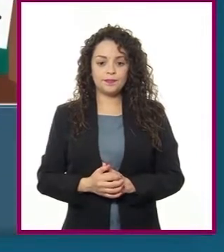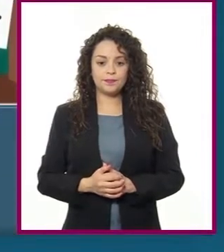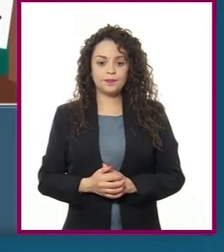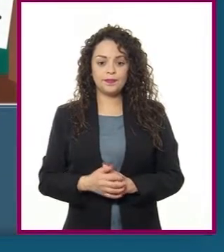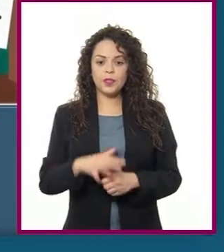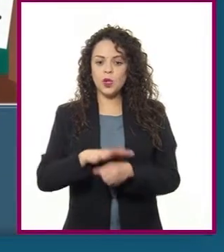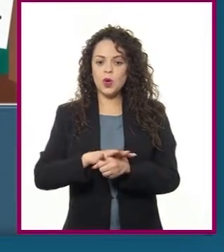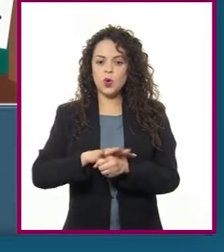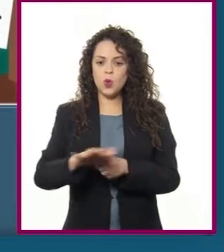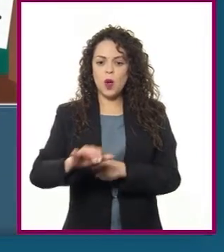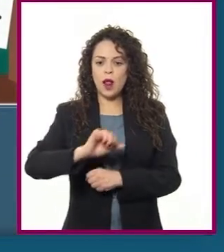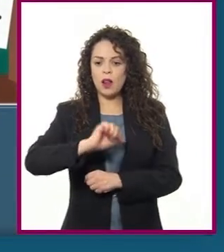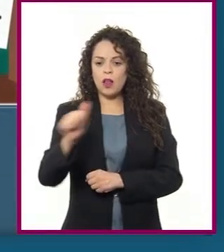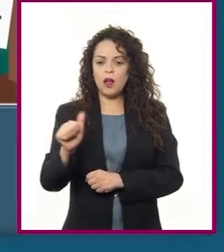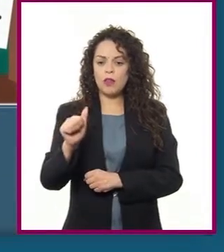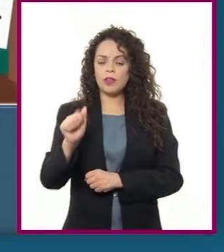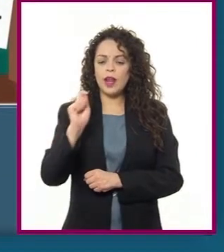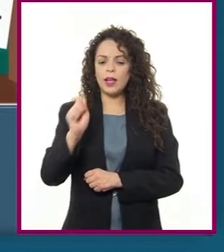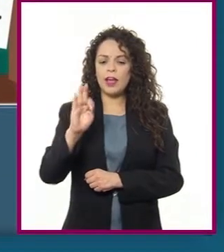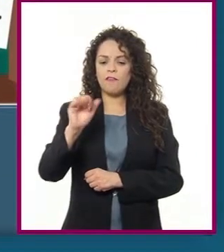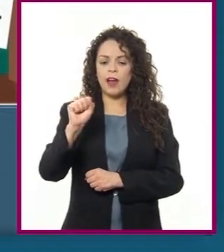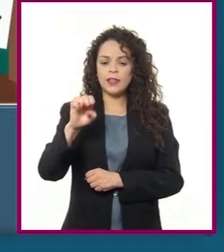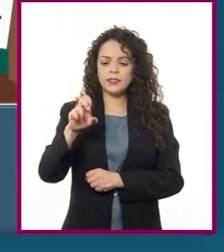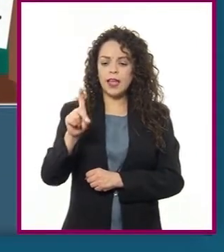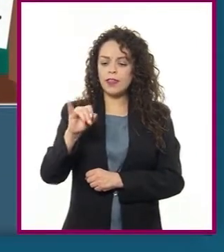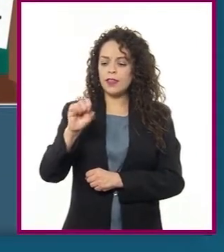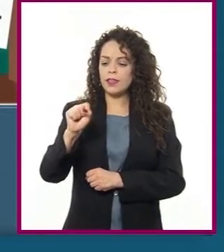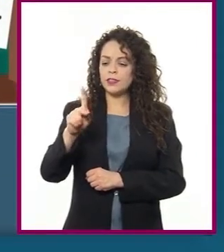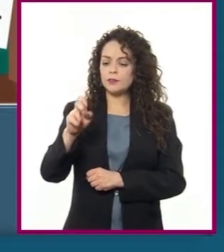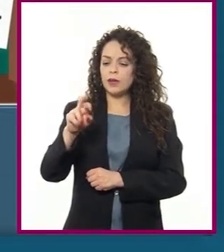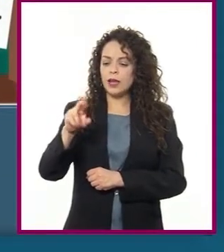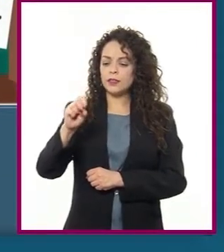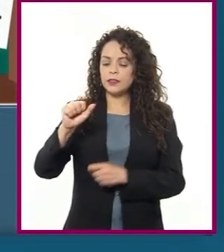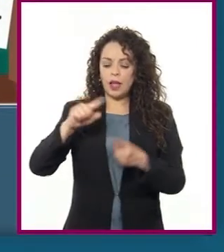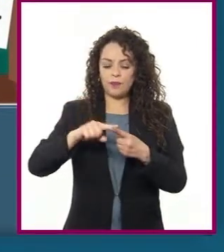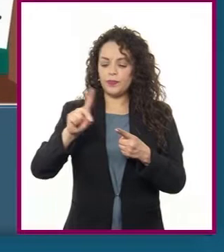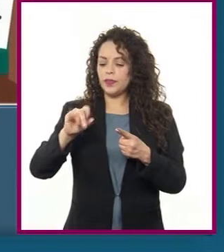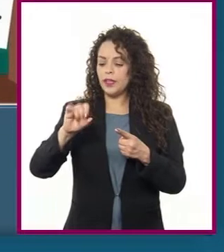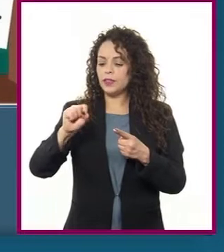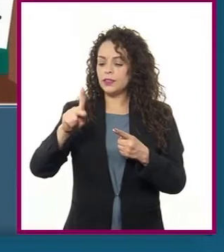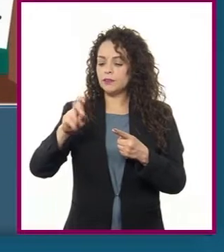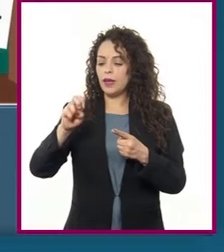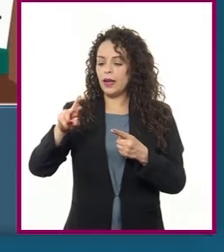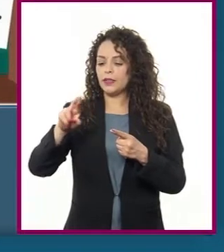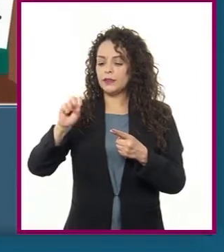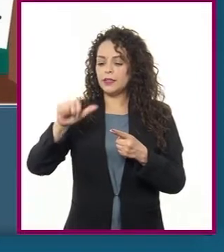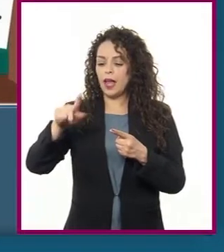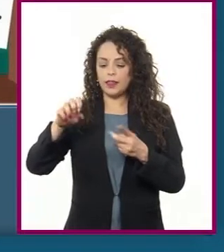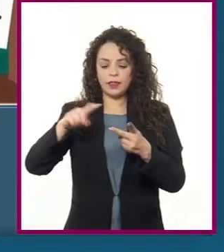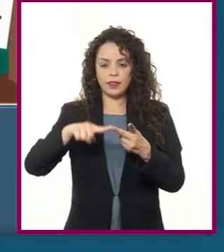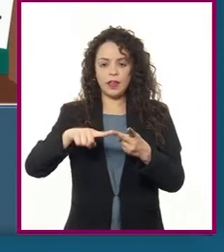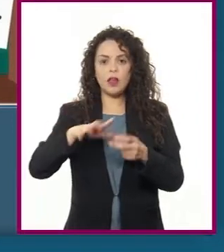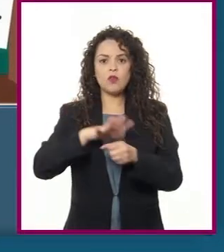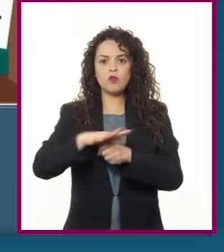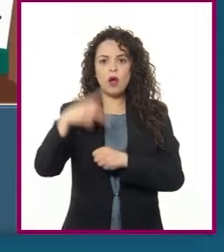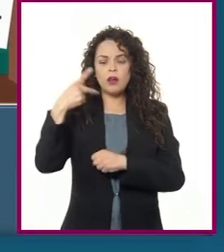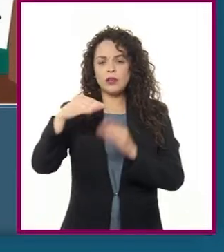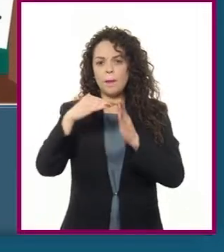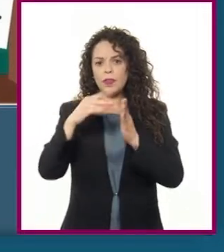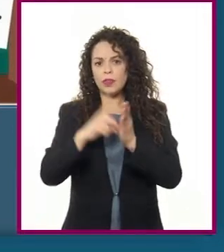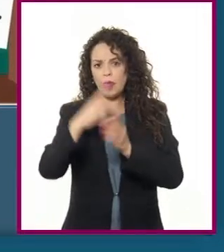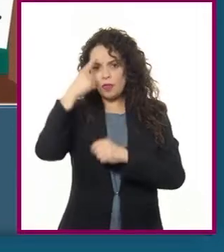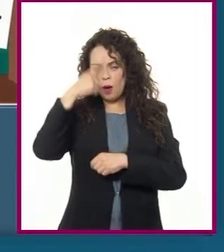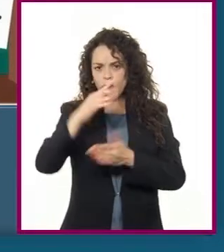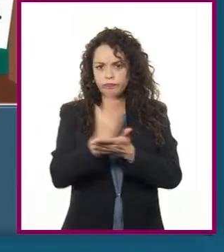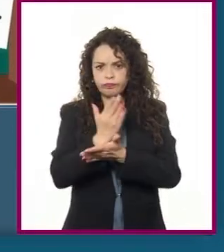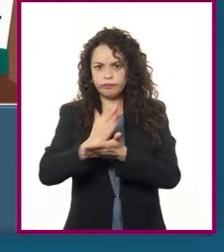¿Cuál es la fase dispersa? ¿Cuál es la fase dispersante? ¿De qué método de separación se trata? ¿Y qué tipo